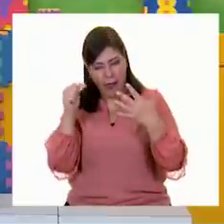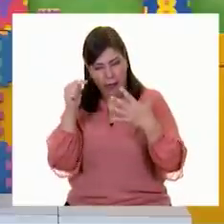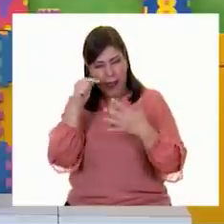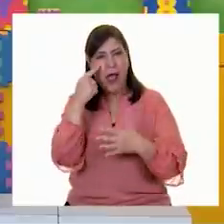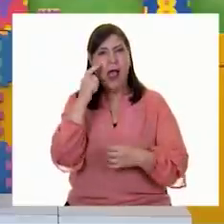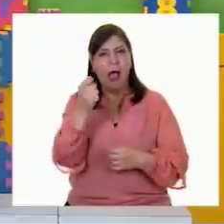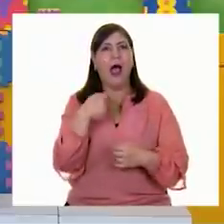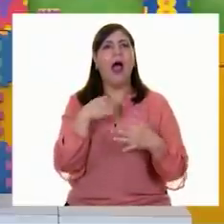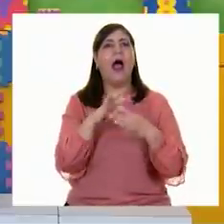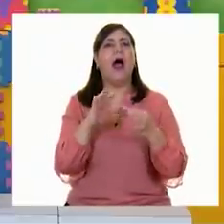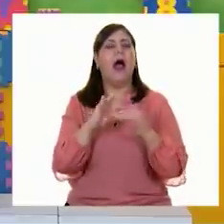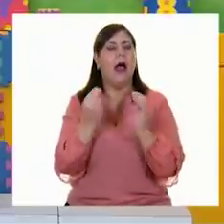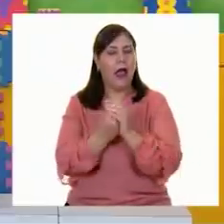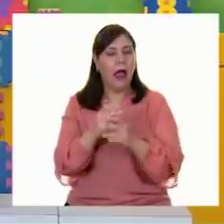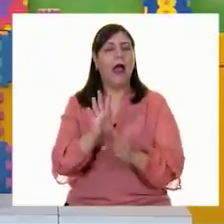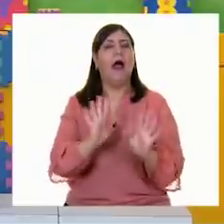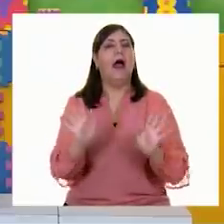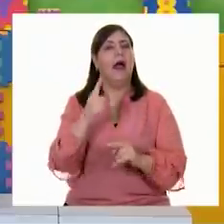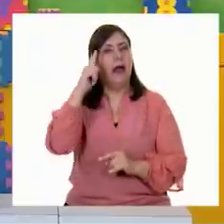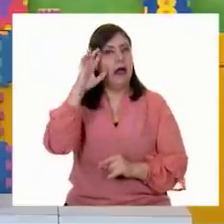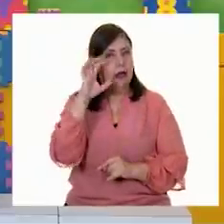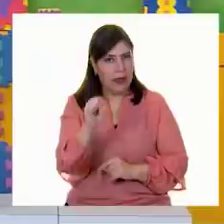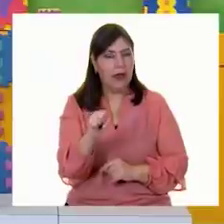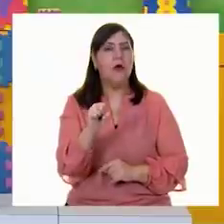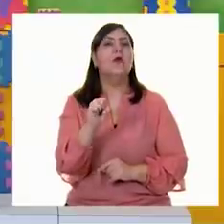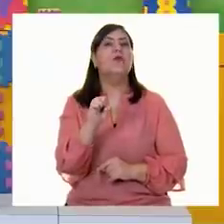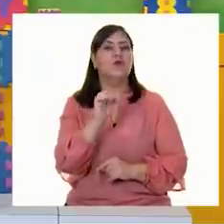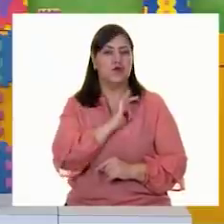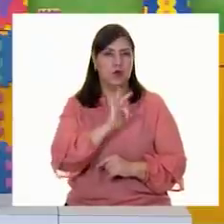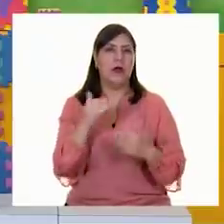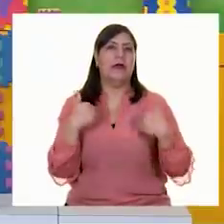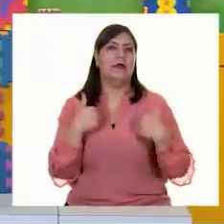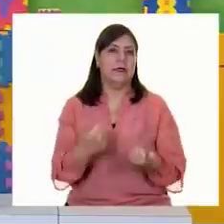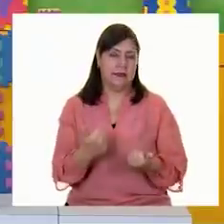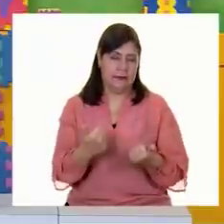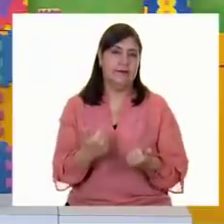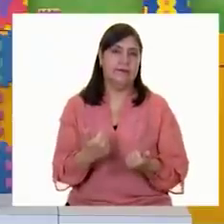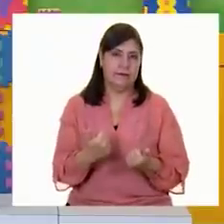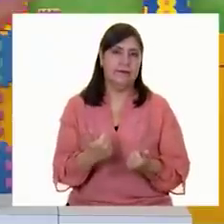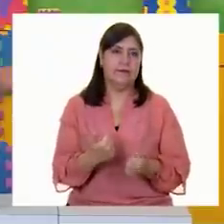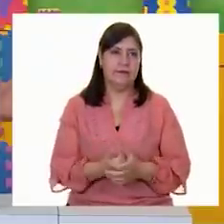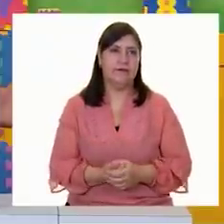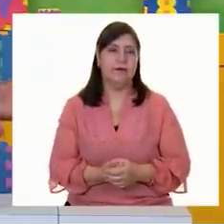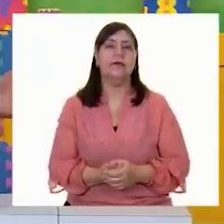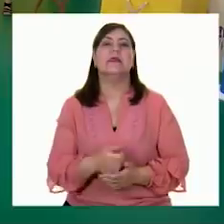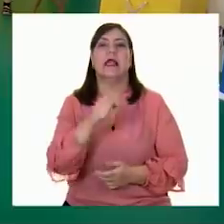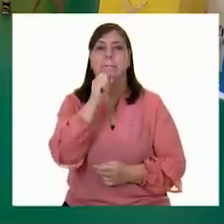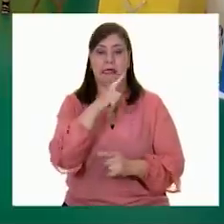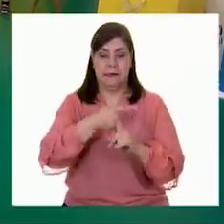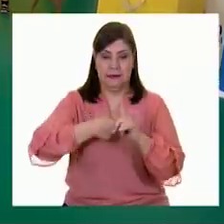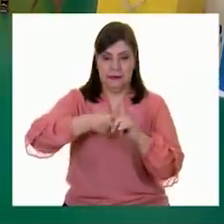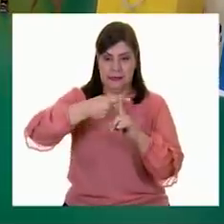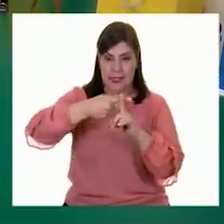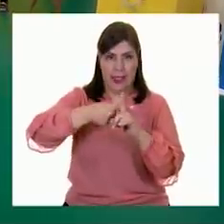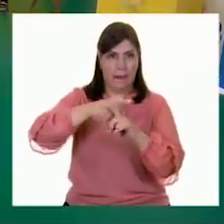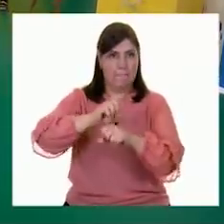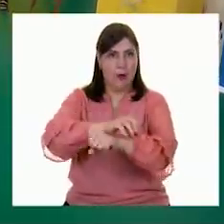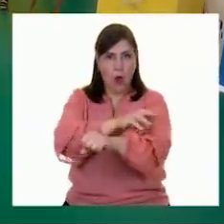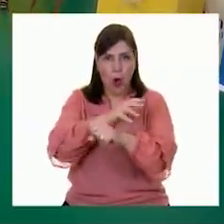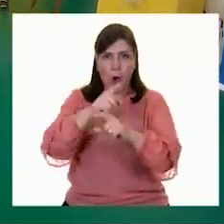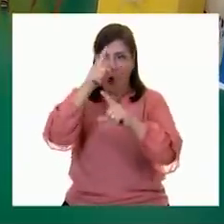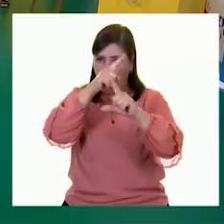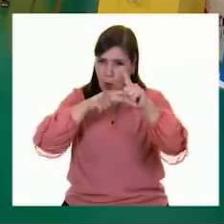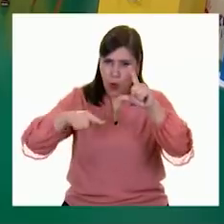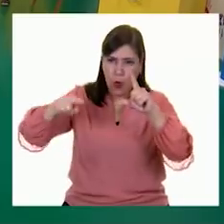día de hoy me permitió relacionarlo con esta manera. Además de que el emocionómetro, pues bueno, me ayudó muchísimo